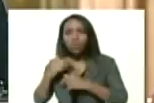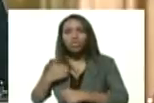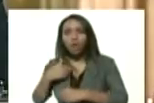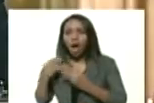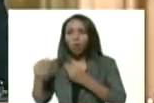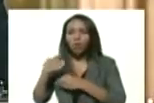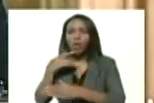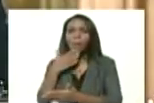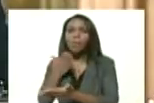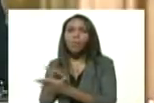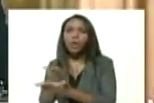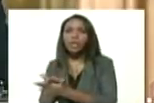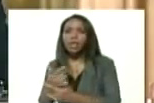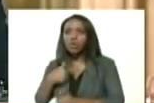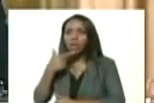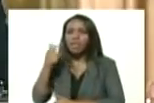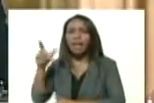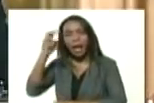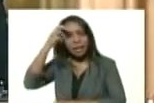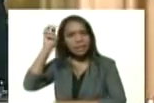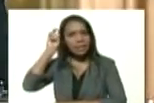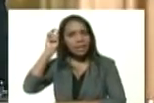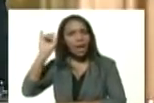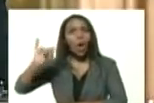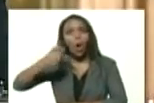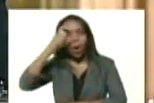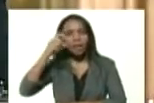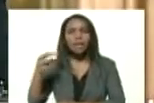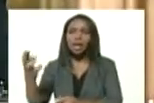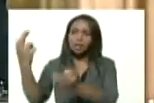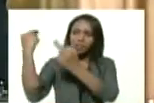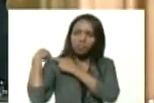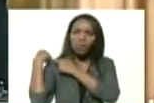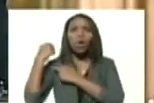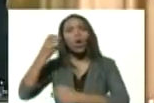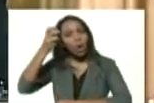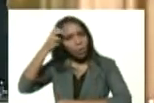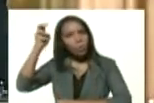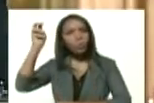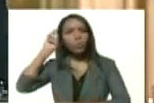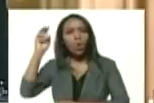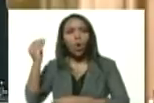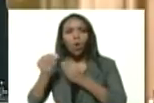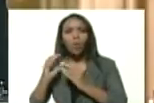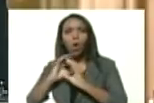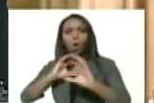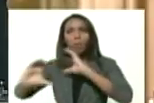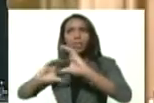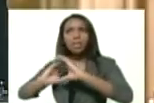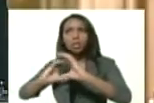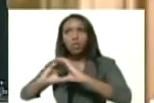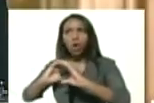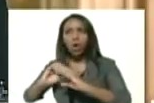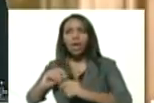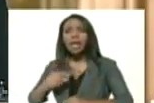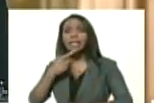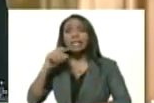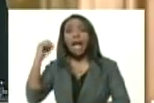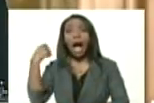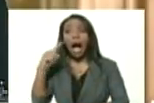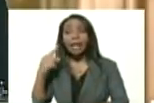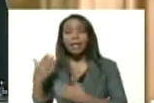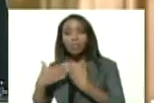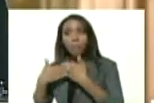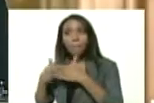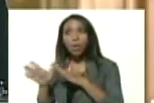acuerdo con la propuesta le dije al canciller jorge arreaza encárgate como canciller conversa con pastrana y si se abre